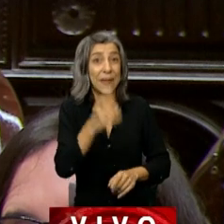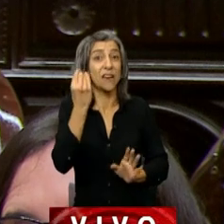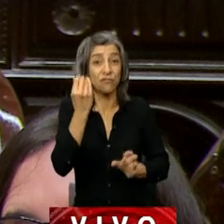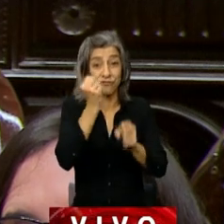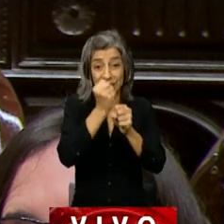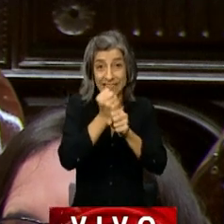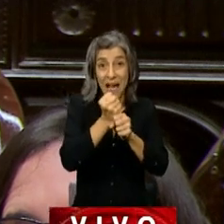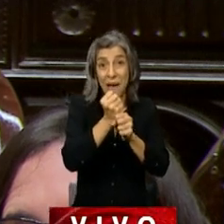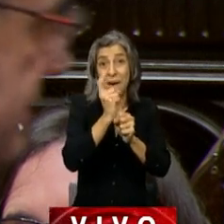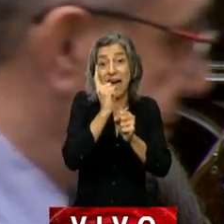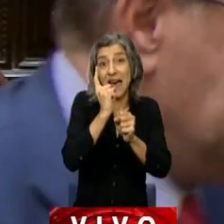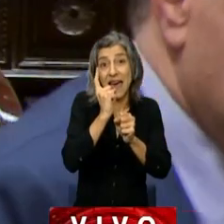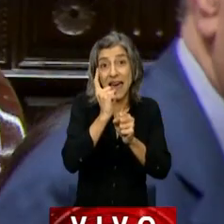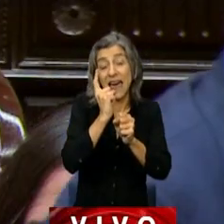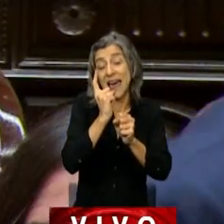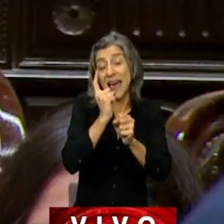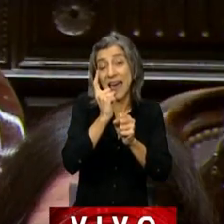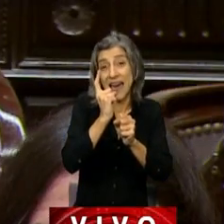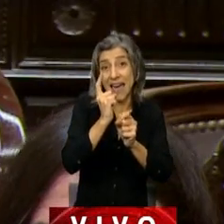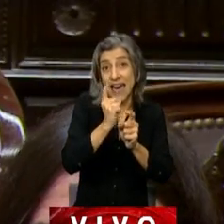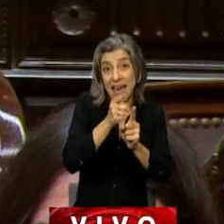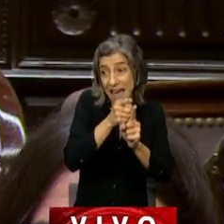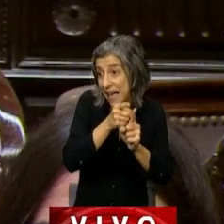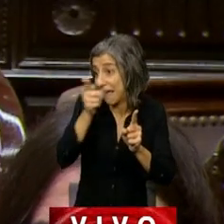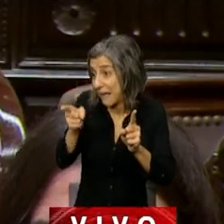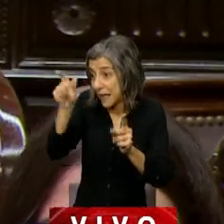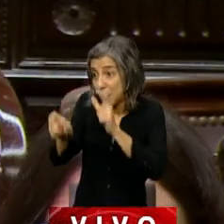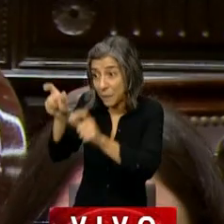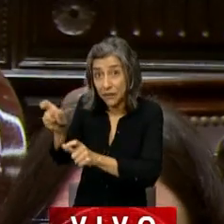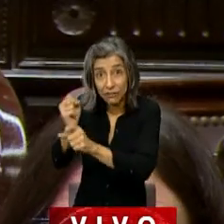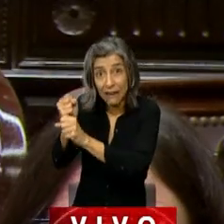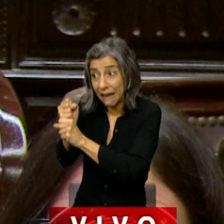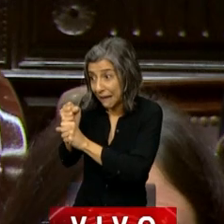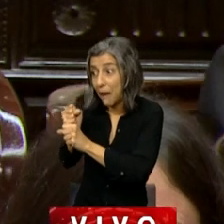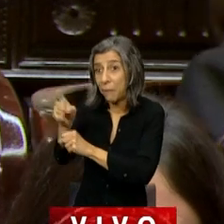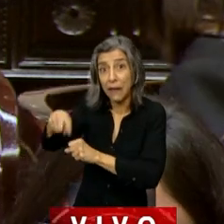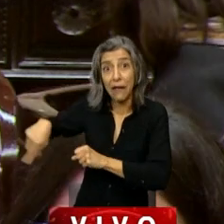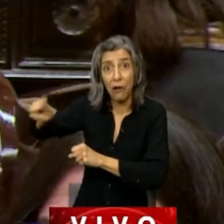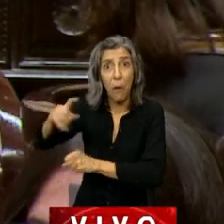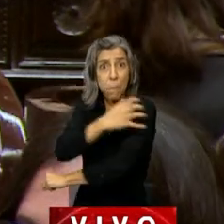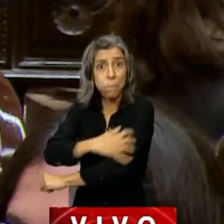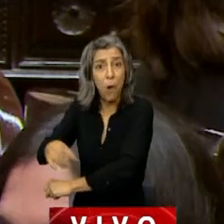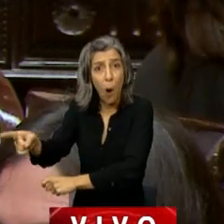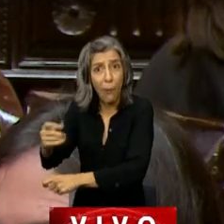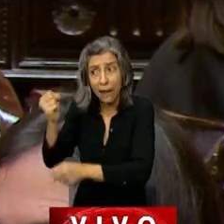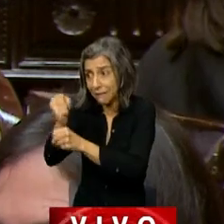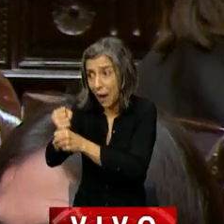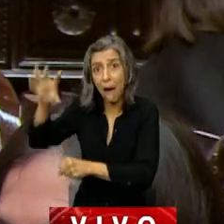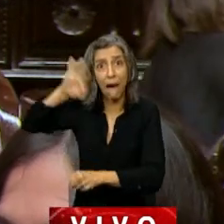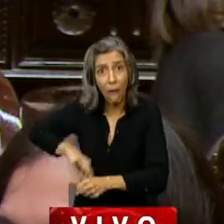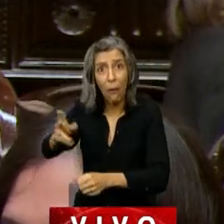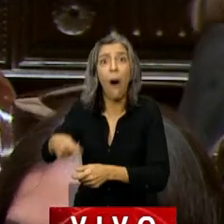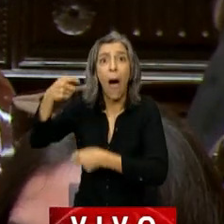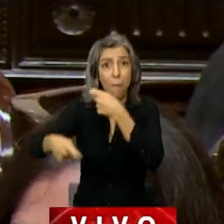trabaja, aporta y está en blanco es pobre. Una familia tipo de un